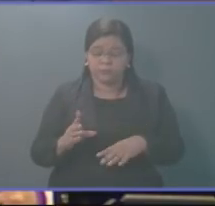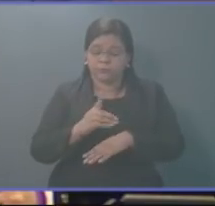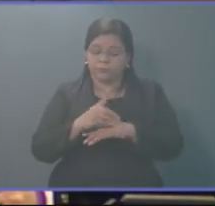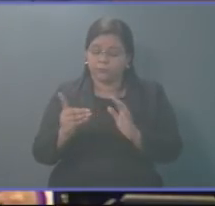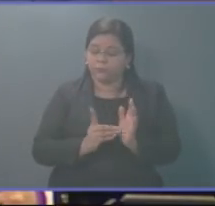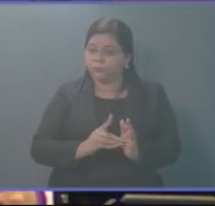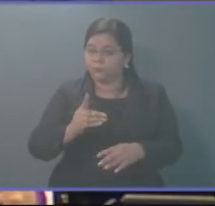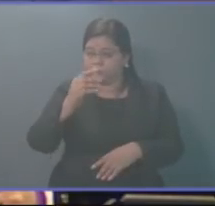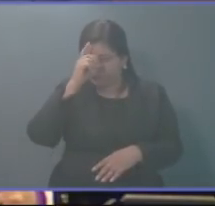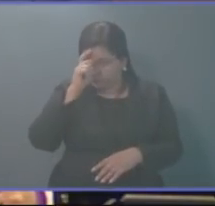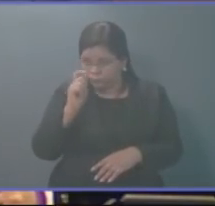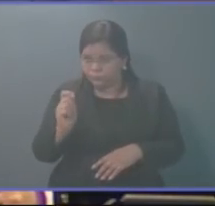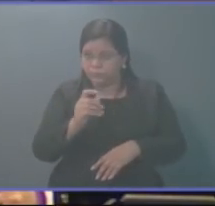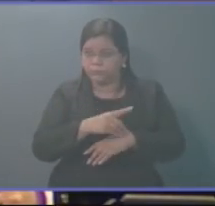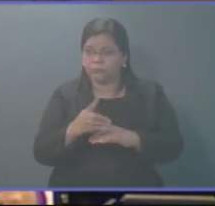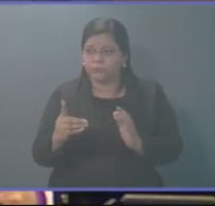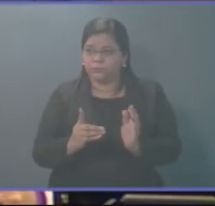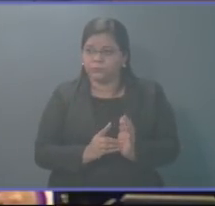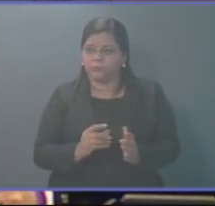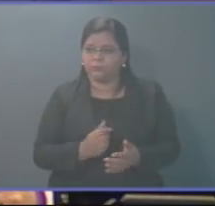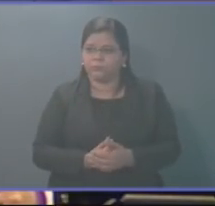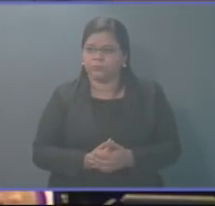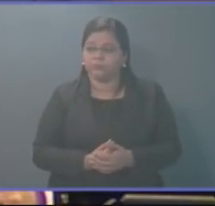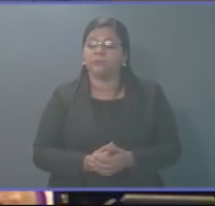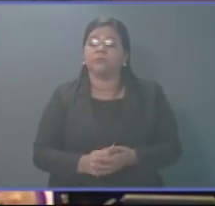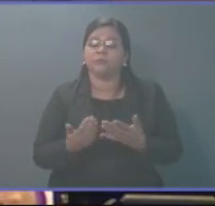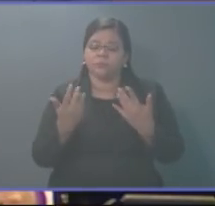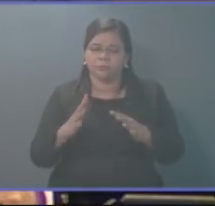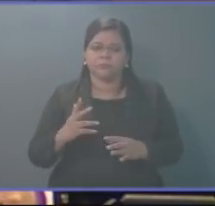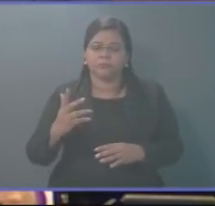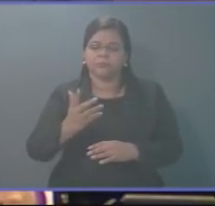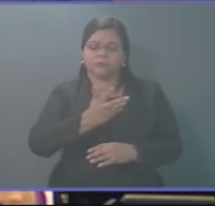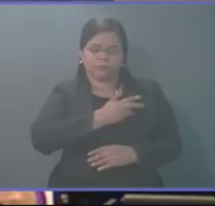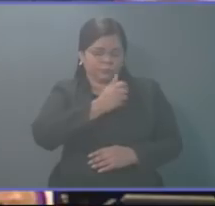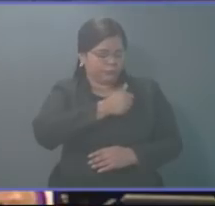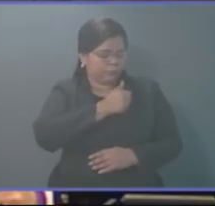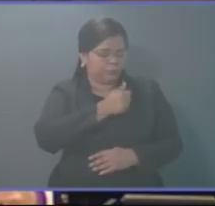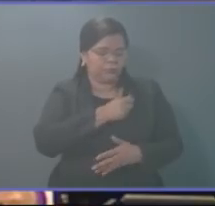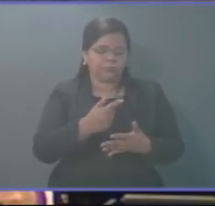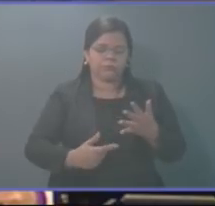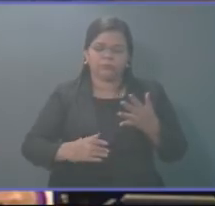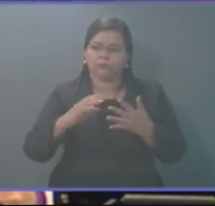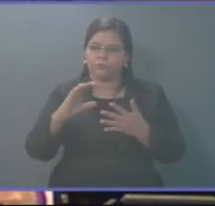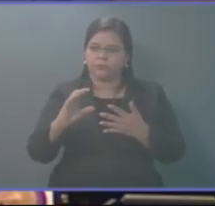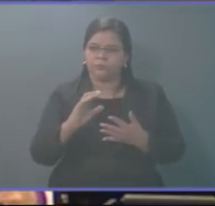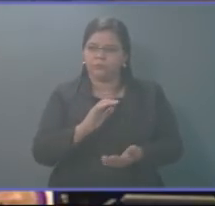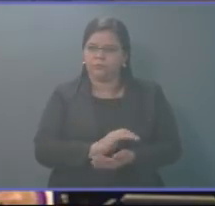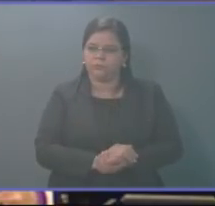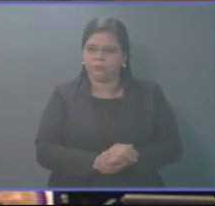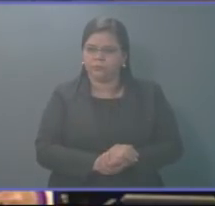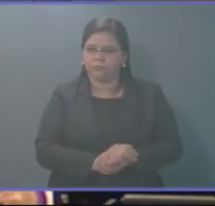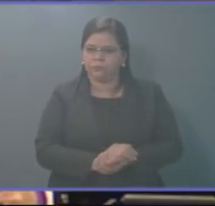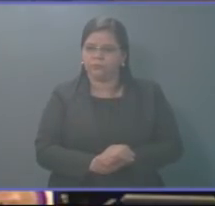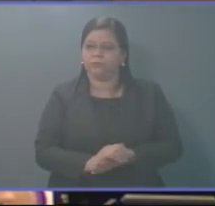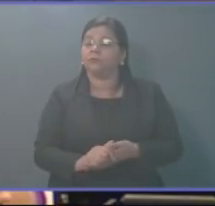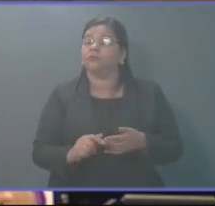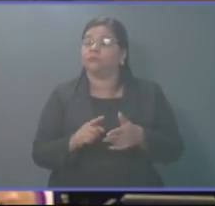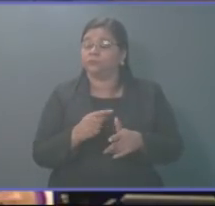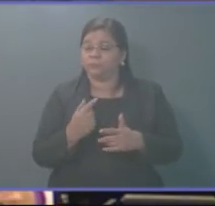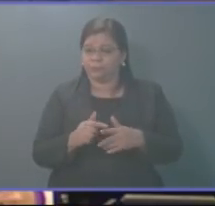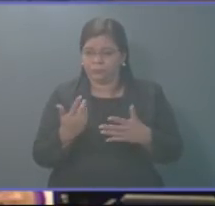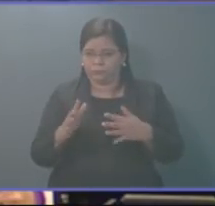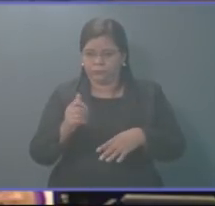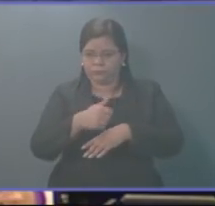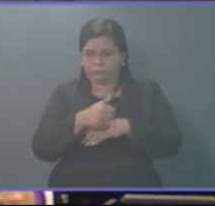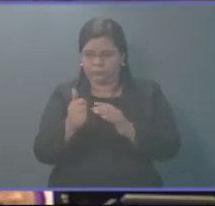de la Honorable Asamblea Legislativa, en ejercicio de la potestad que nos confiere la Constitución, expongo al Honorable Pleno